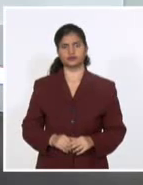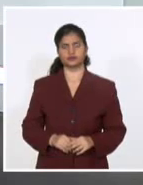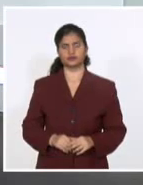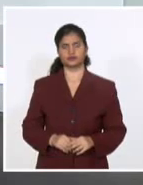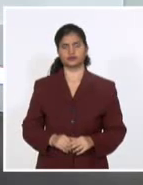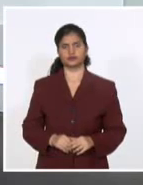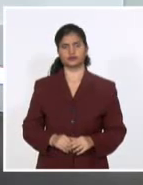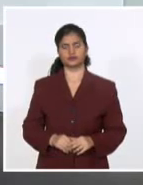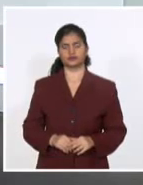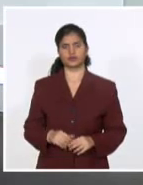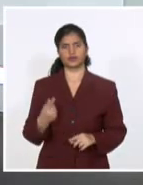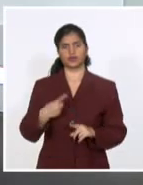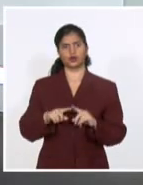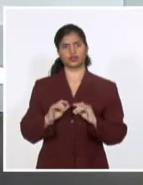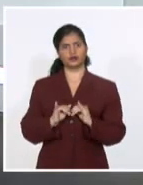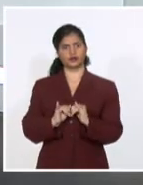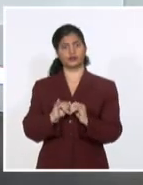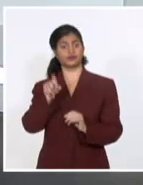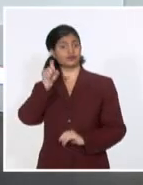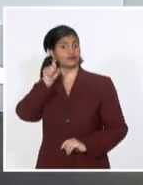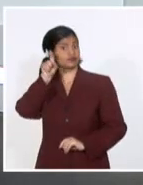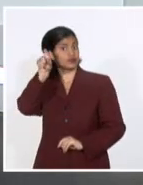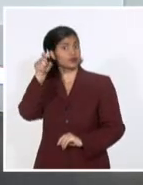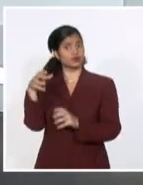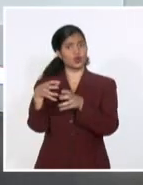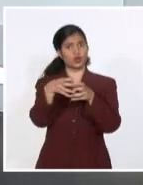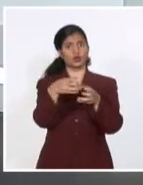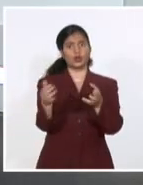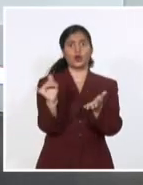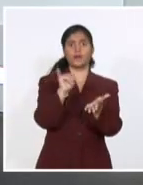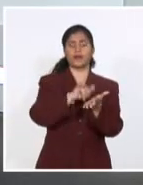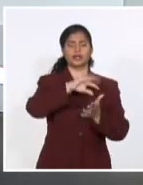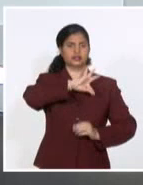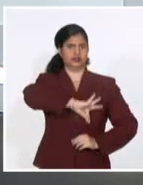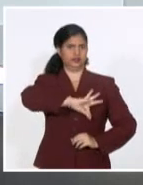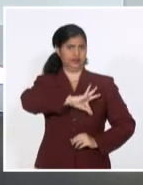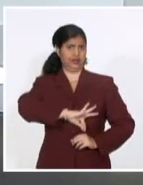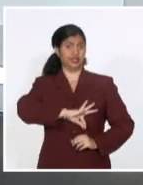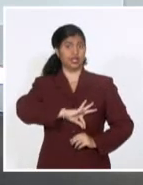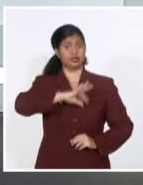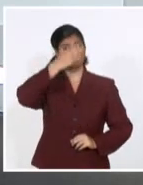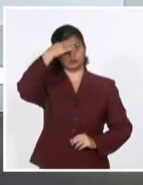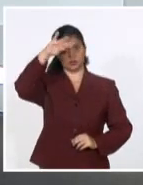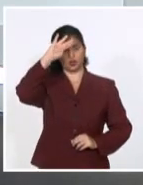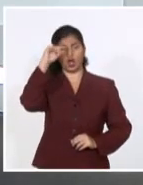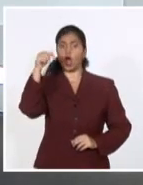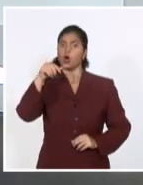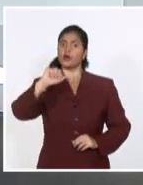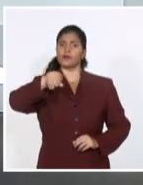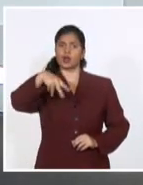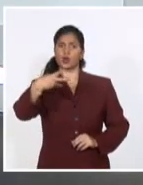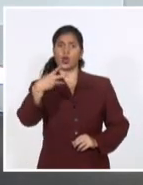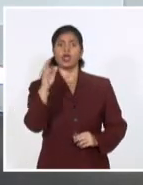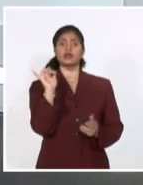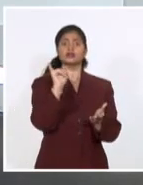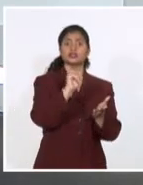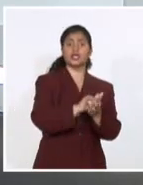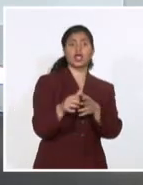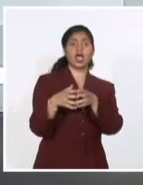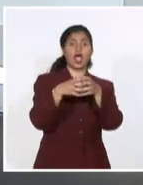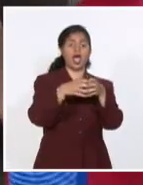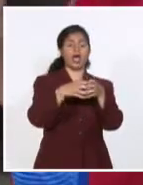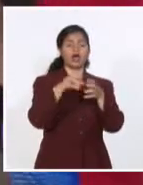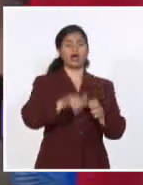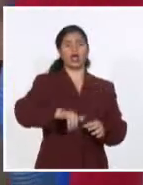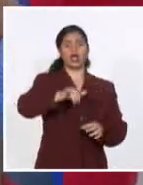penúltimo grupo de la delegación cubana que participó en los Juegos Panamericanos Pues arribó esta madrugada al Aeropuerto Internacional José